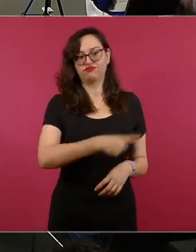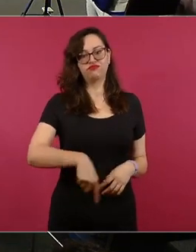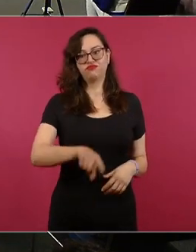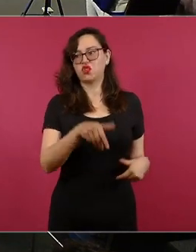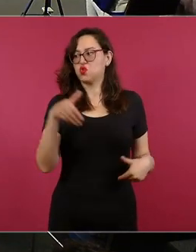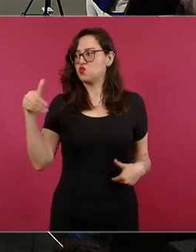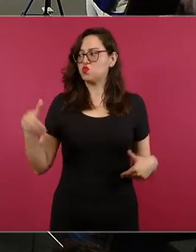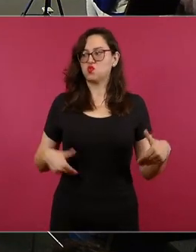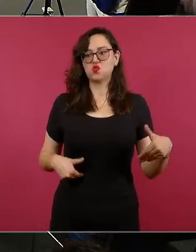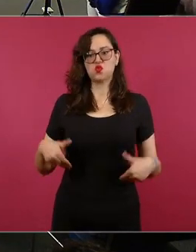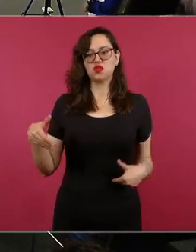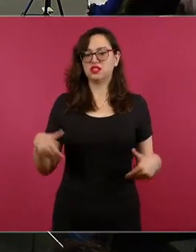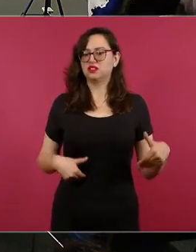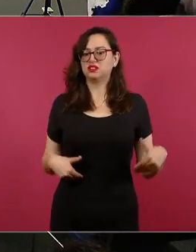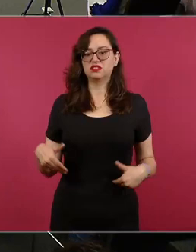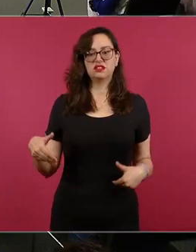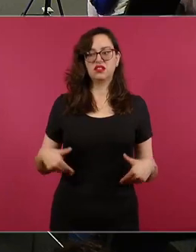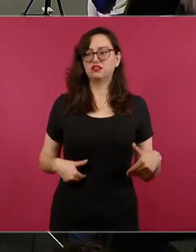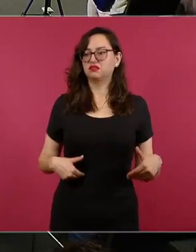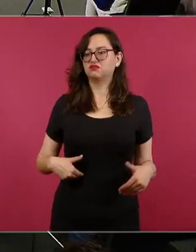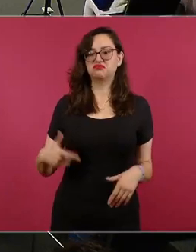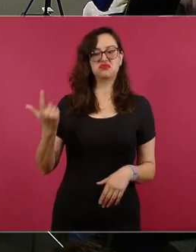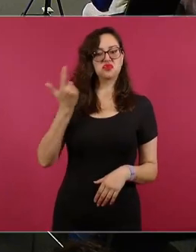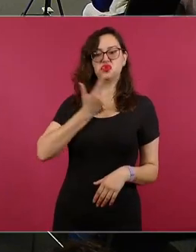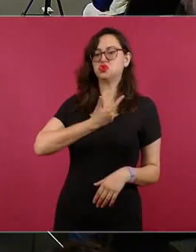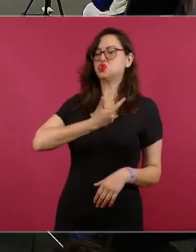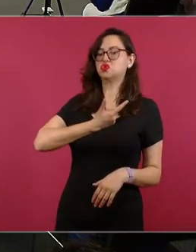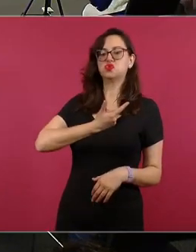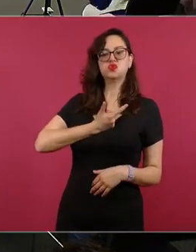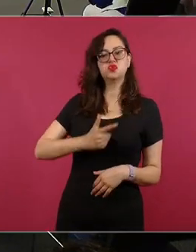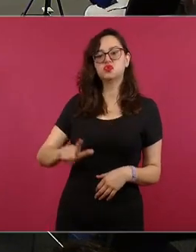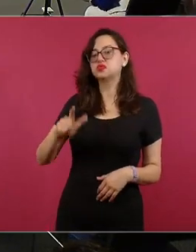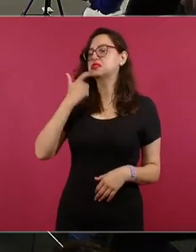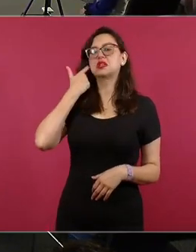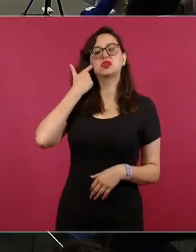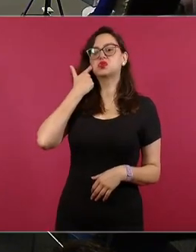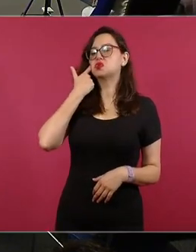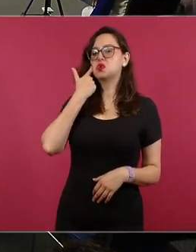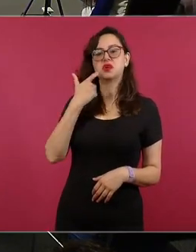incluso al interior del gobierno.